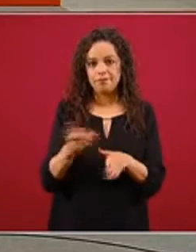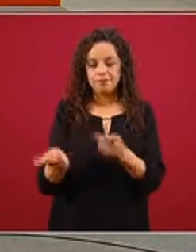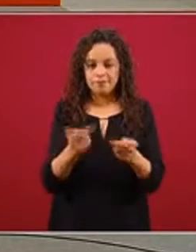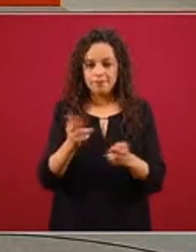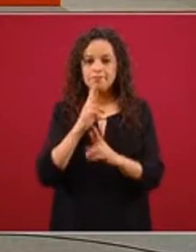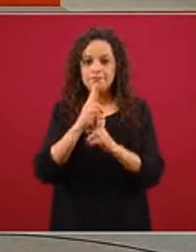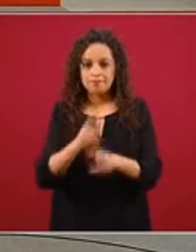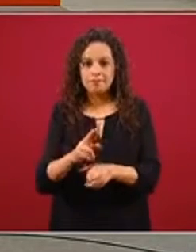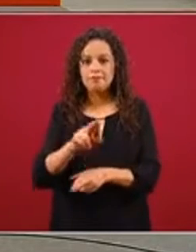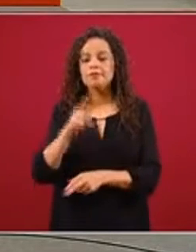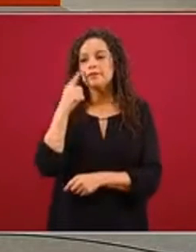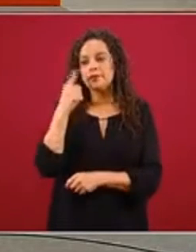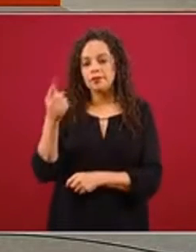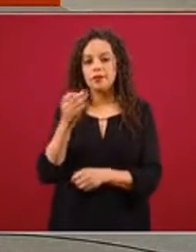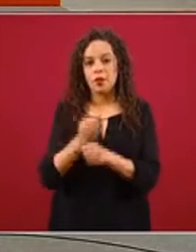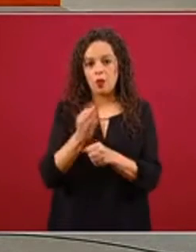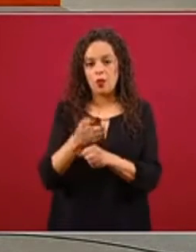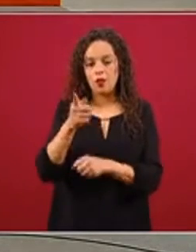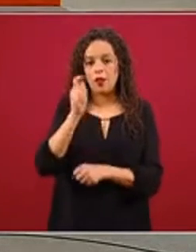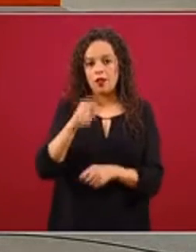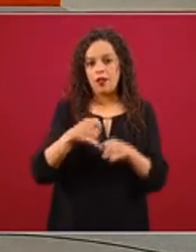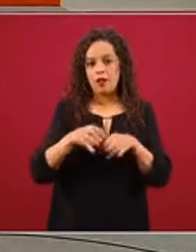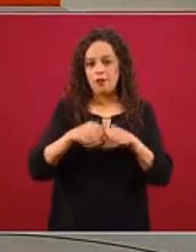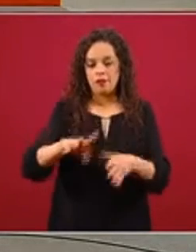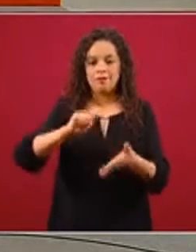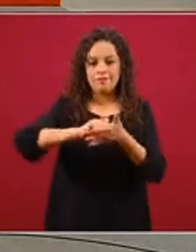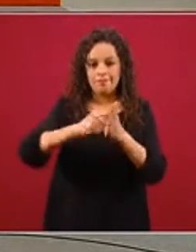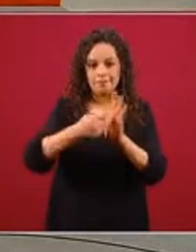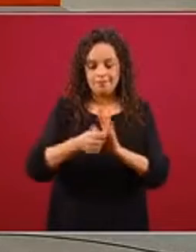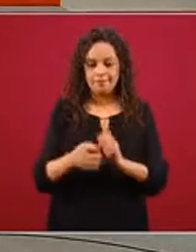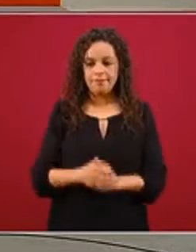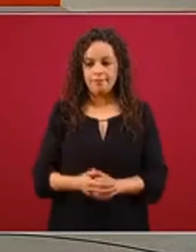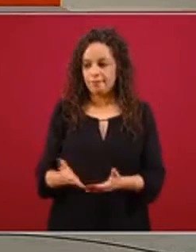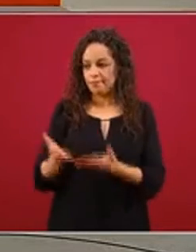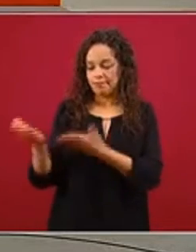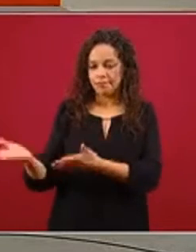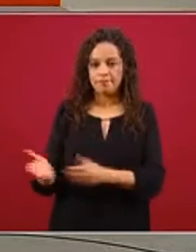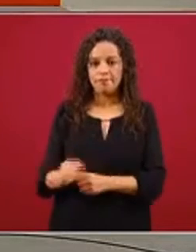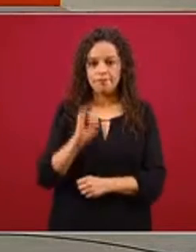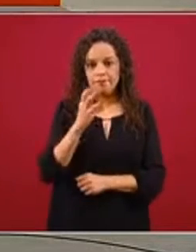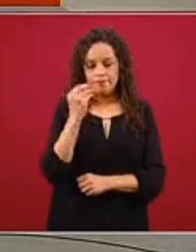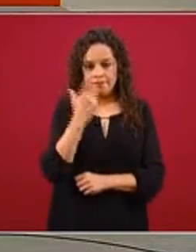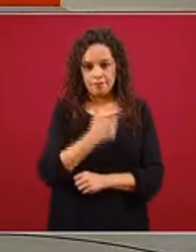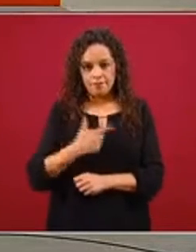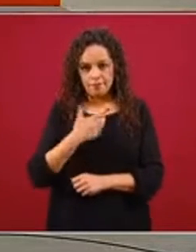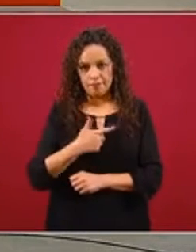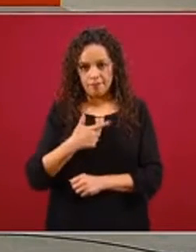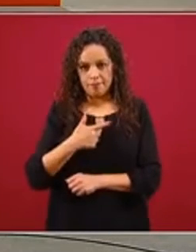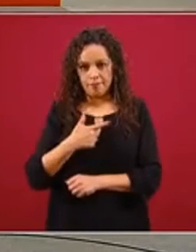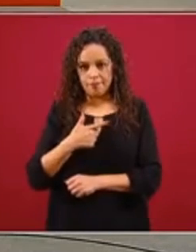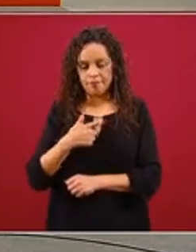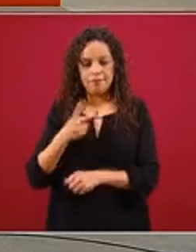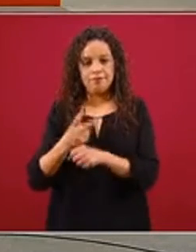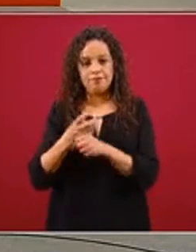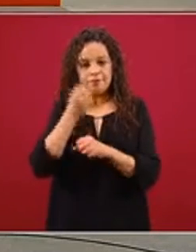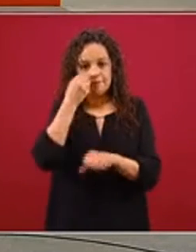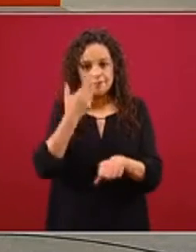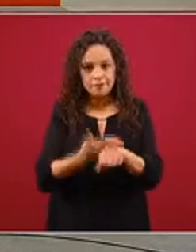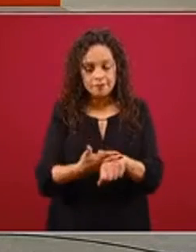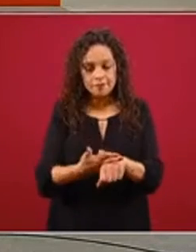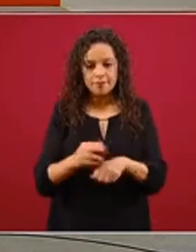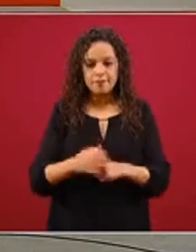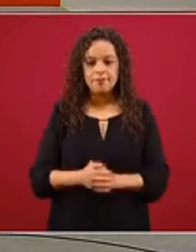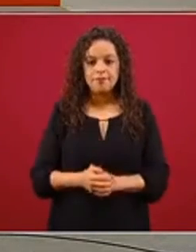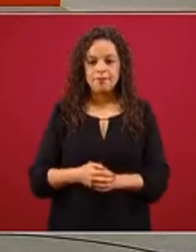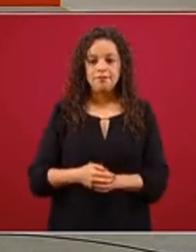Le pido al doctor Alomía si lo presenta, por favor. Con mucho gusto, señor subsecretario. Muy buenas tardes con todas, con todos. Bienvenidos a